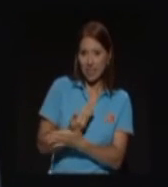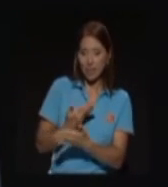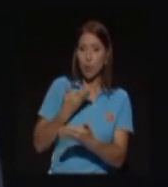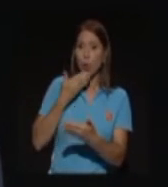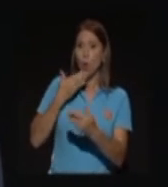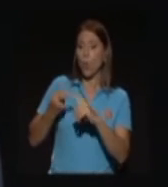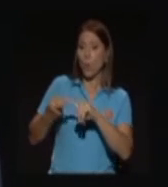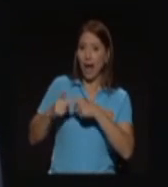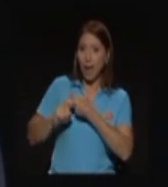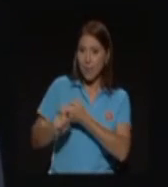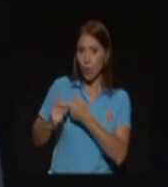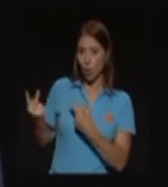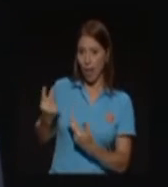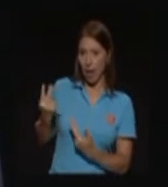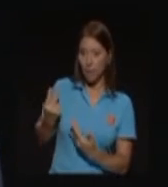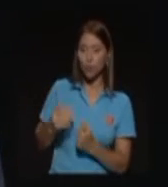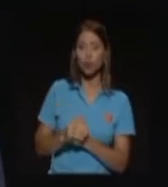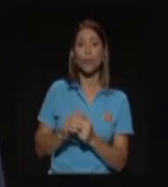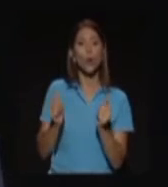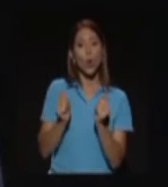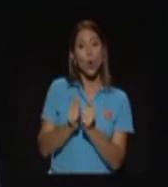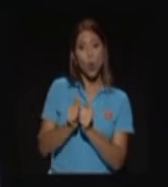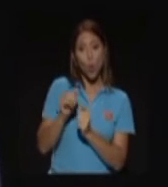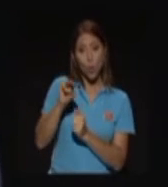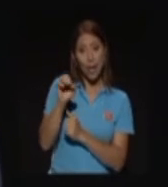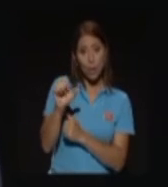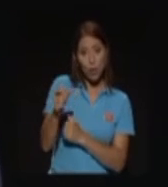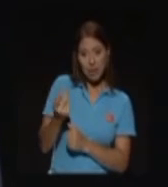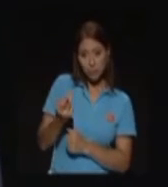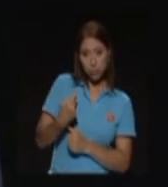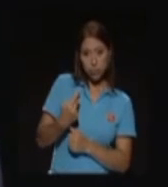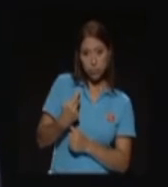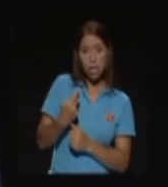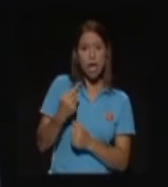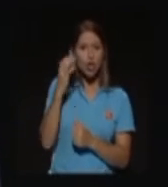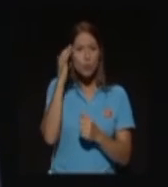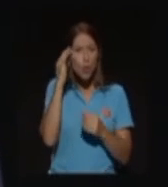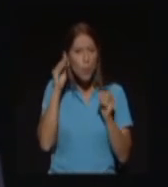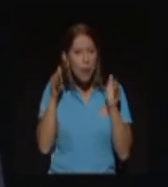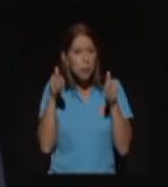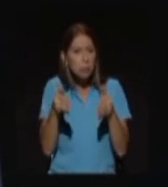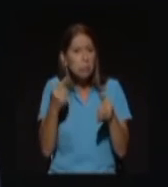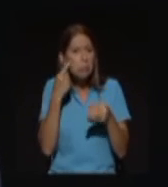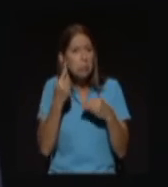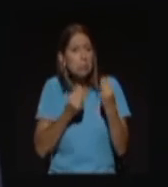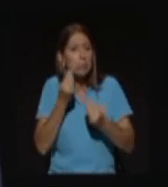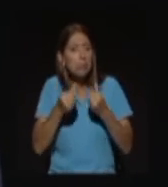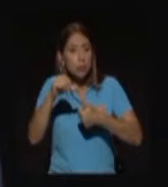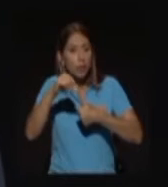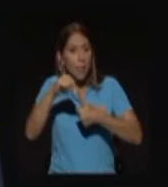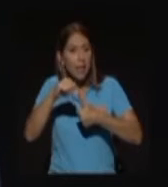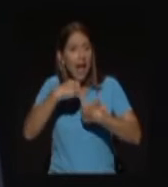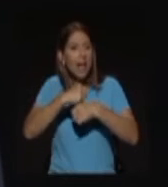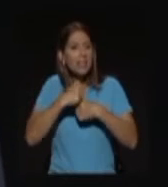de ambos. Pues con Manuel nos preocupamos de ver qué tenía que hacer Centroamérica